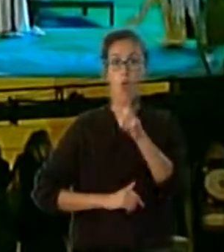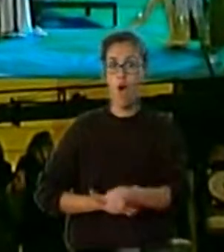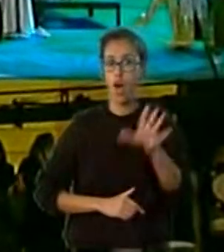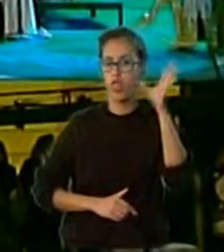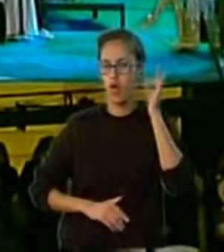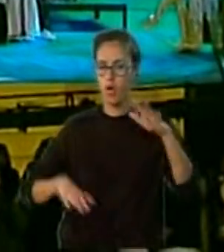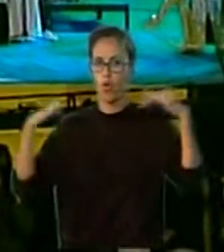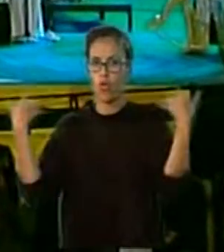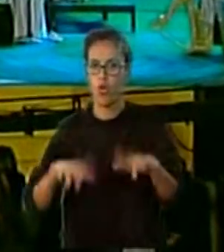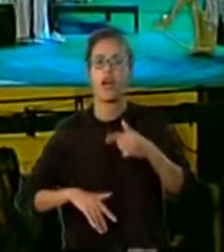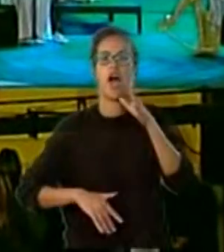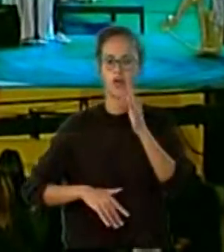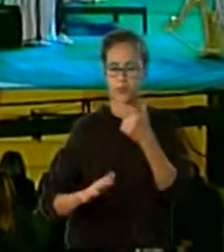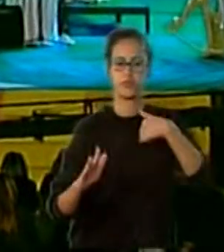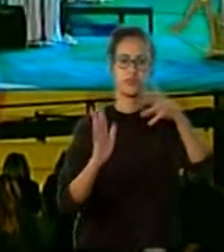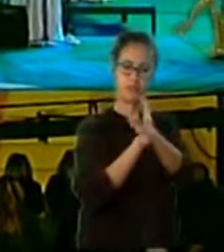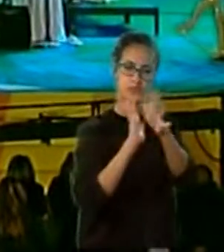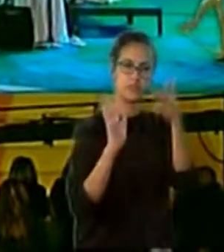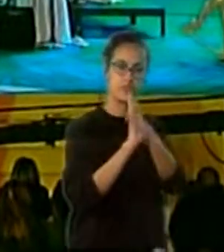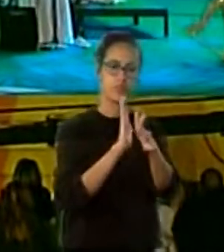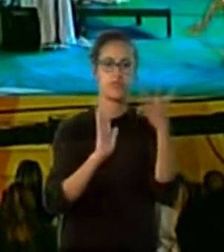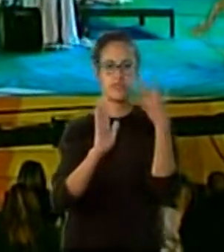y así lo contaré.